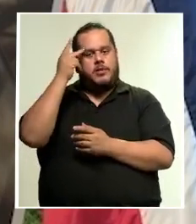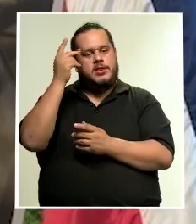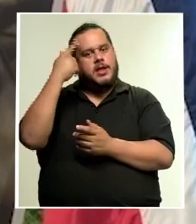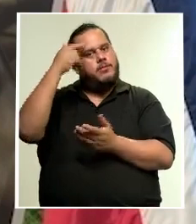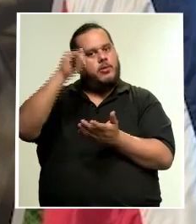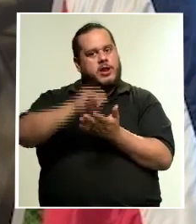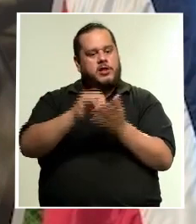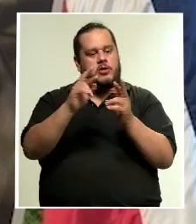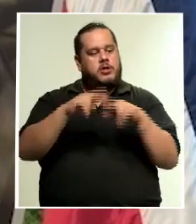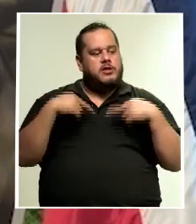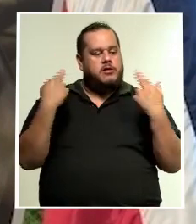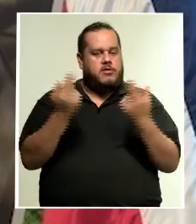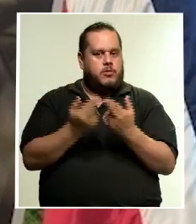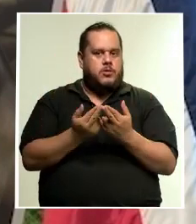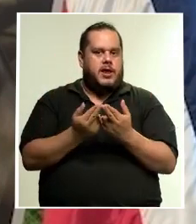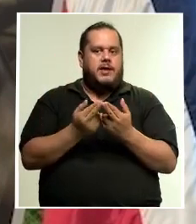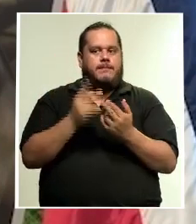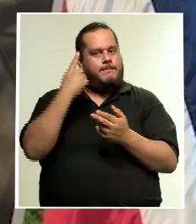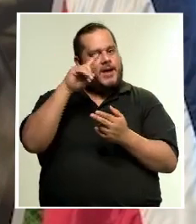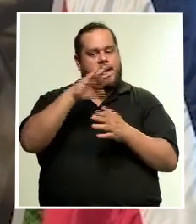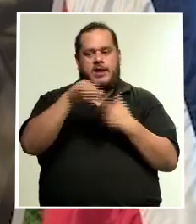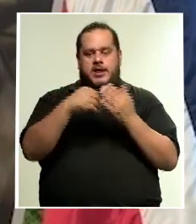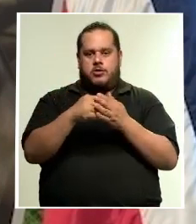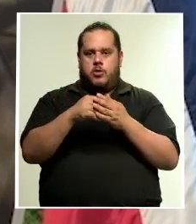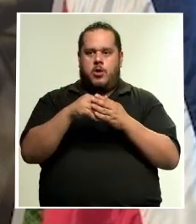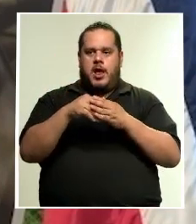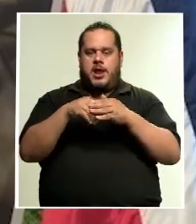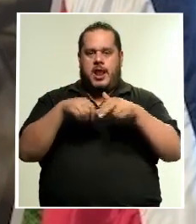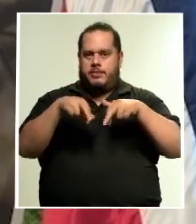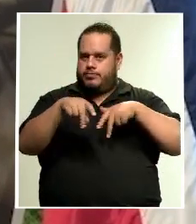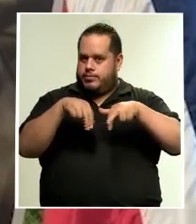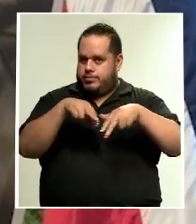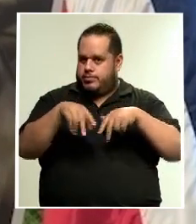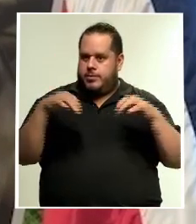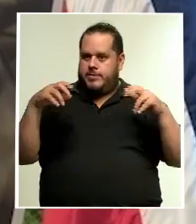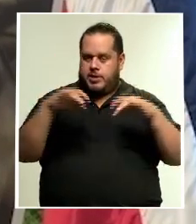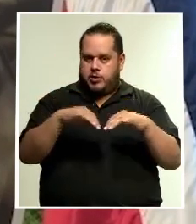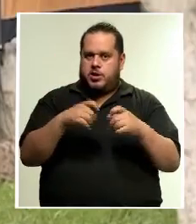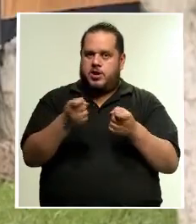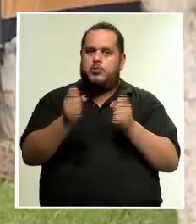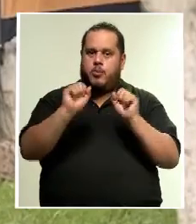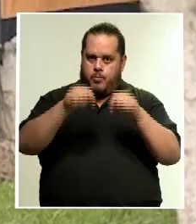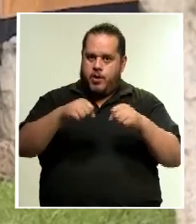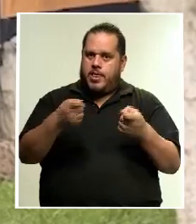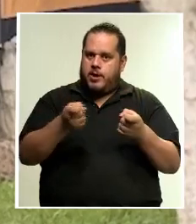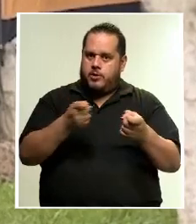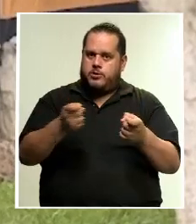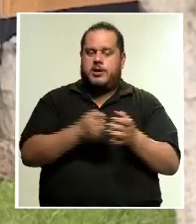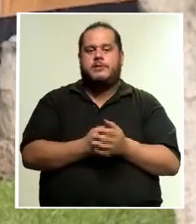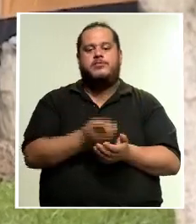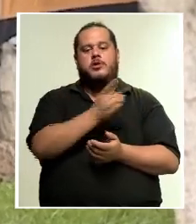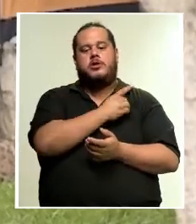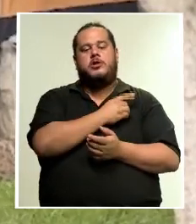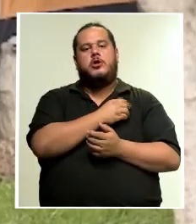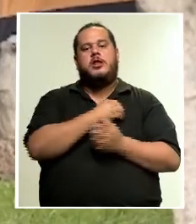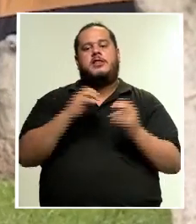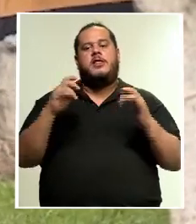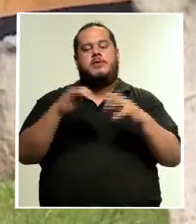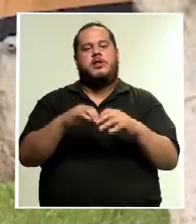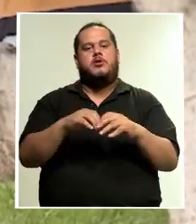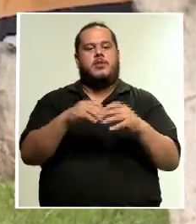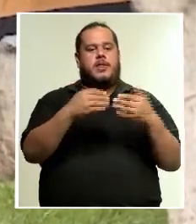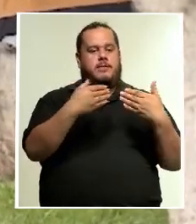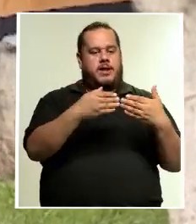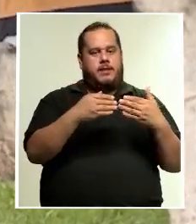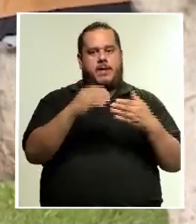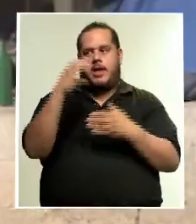tomar acciones de que estos flujos migratorios sean controlados. Veamos. Los directores de migración de Panamá, Colombia y